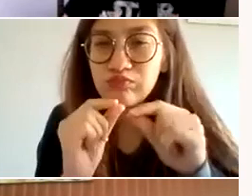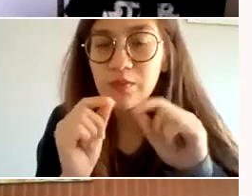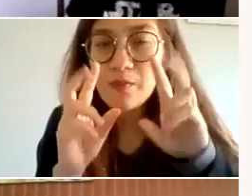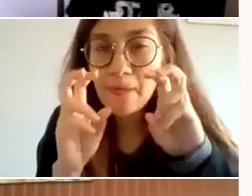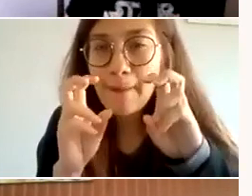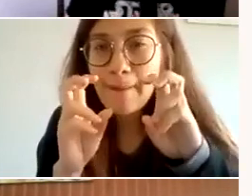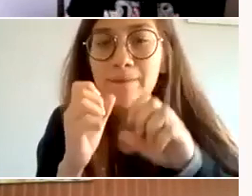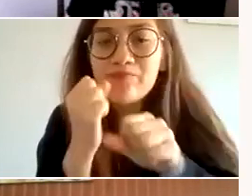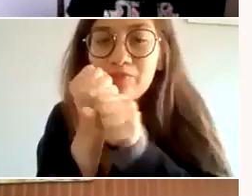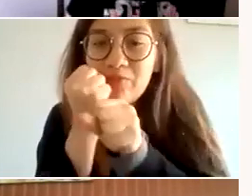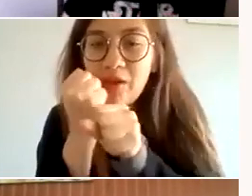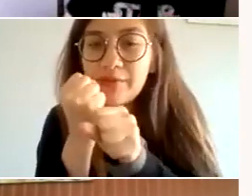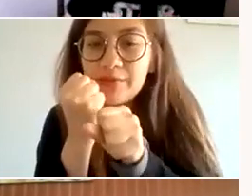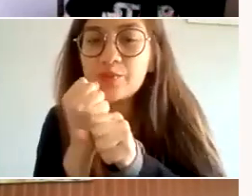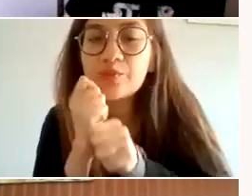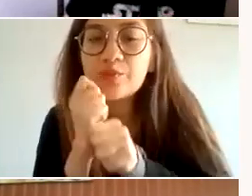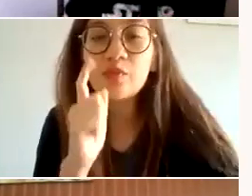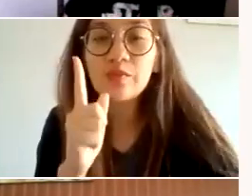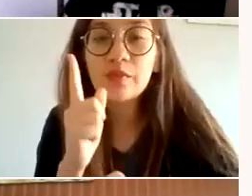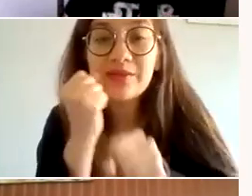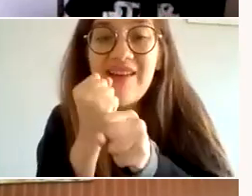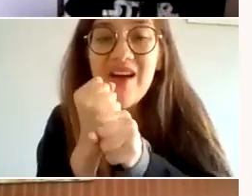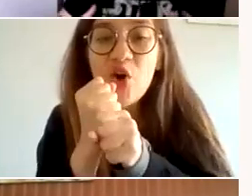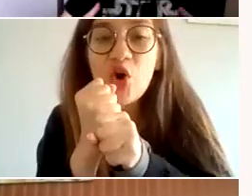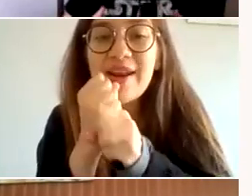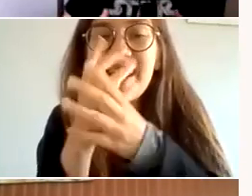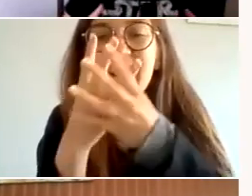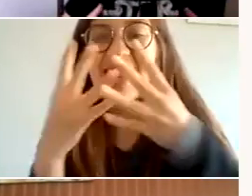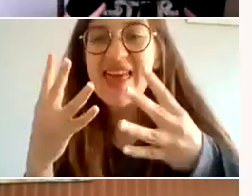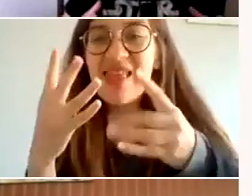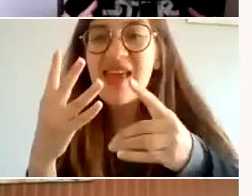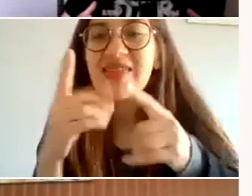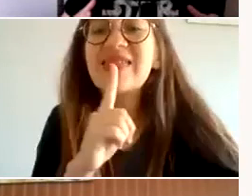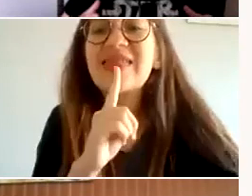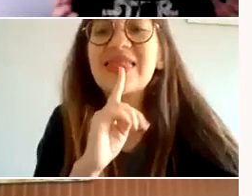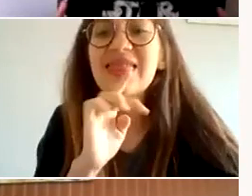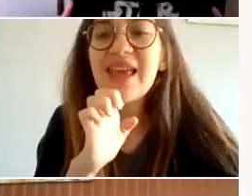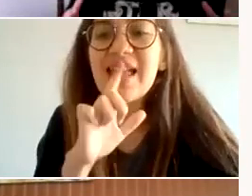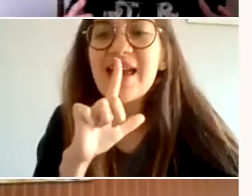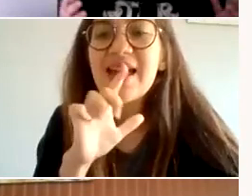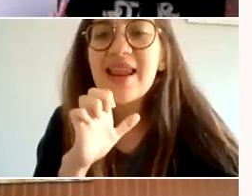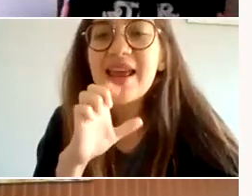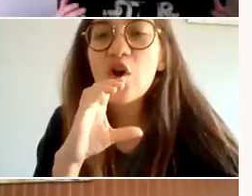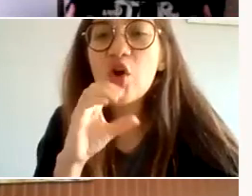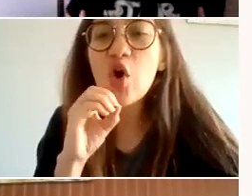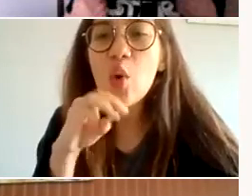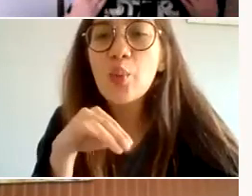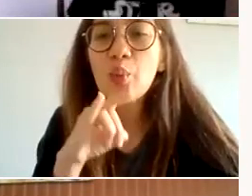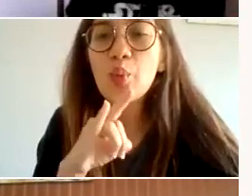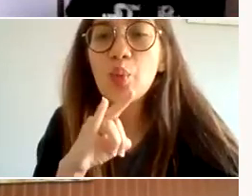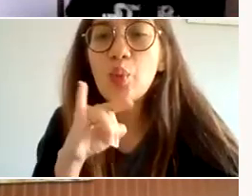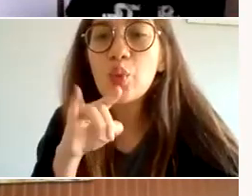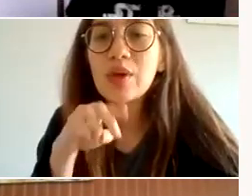sobre el trabajo en redes de telecomunicación. Yo sé que ustedes no van a ser técnicos en esta área, pero sí un